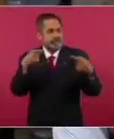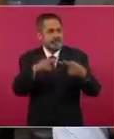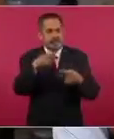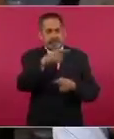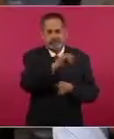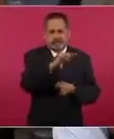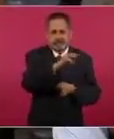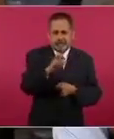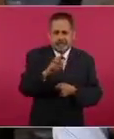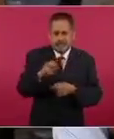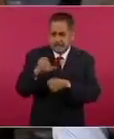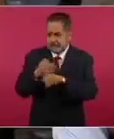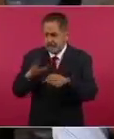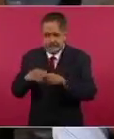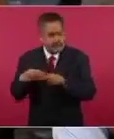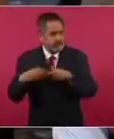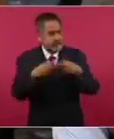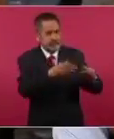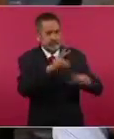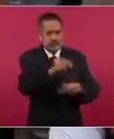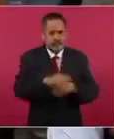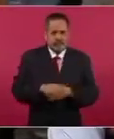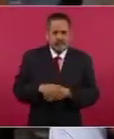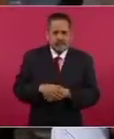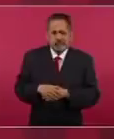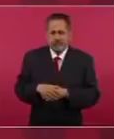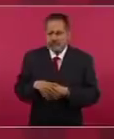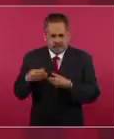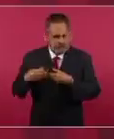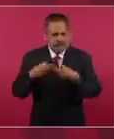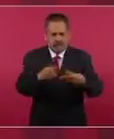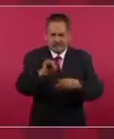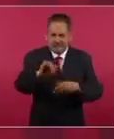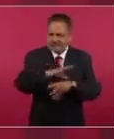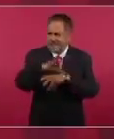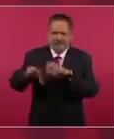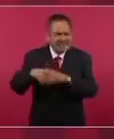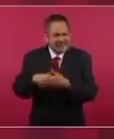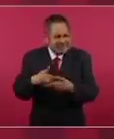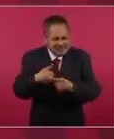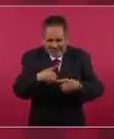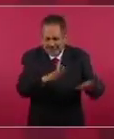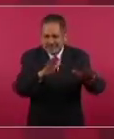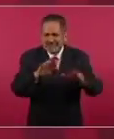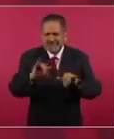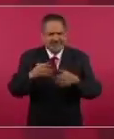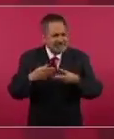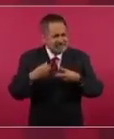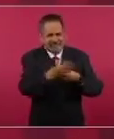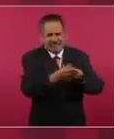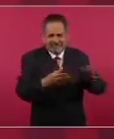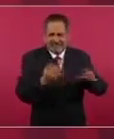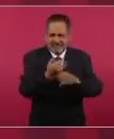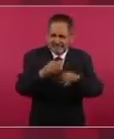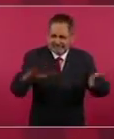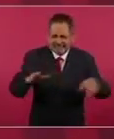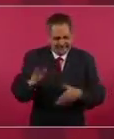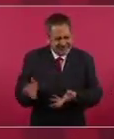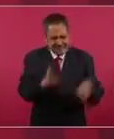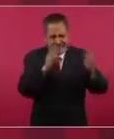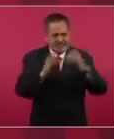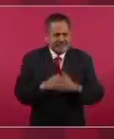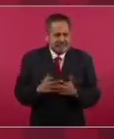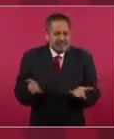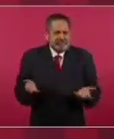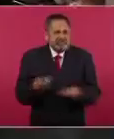para que no se entregue la información. ¿Usted estaría a favor de que se entregue? Sí, que se entregue todo, todo. ¿Qué